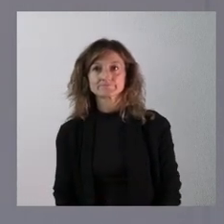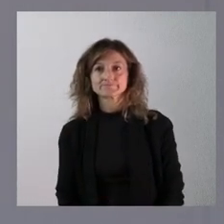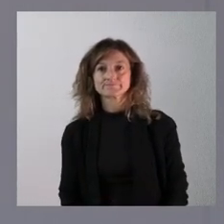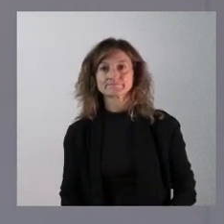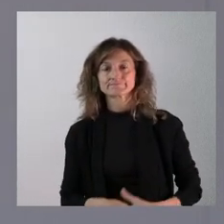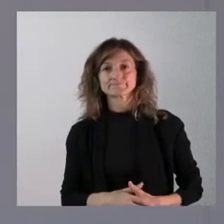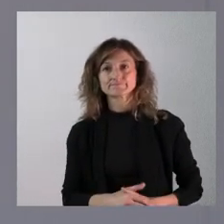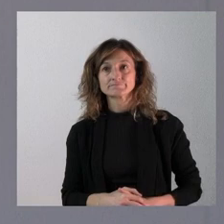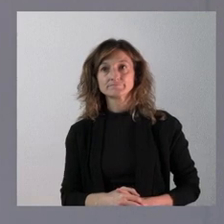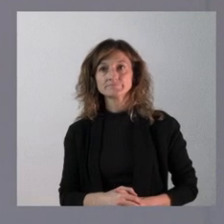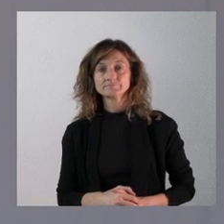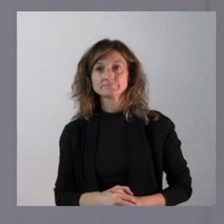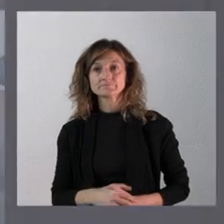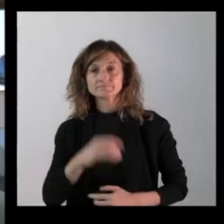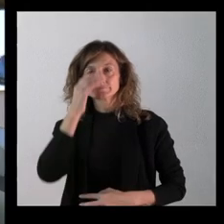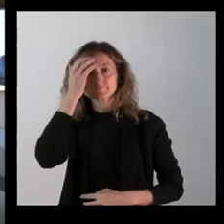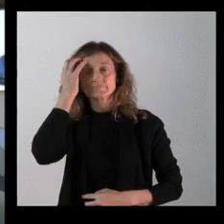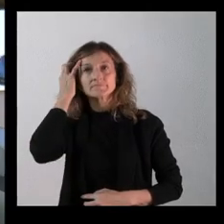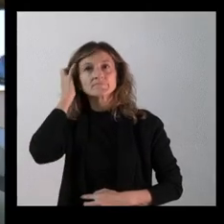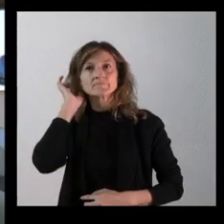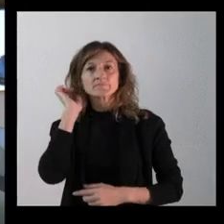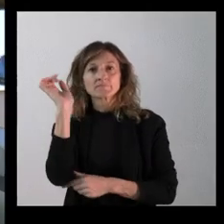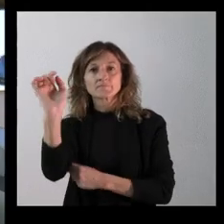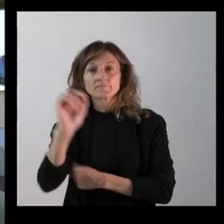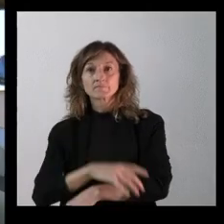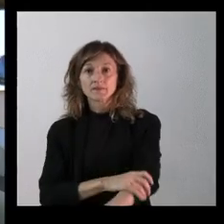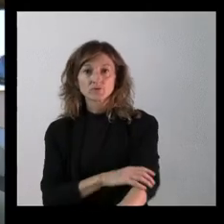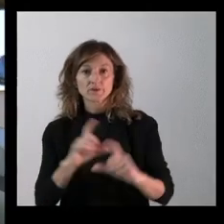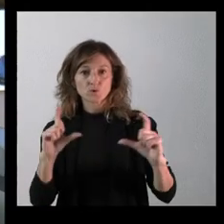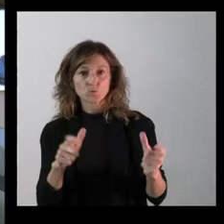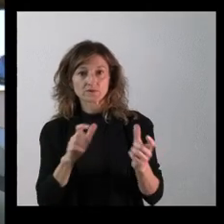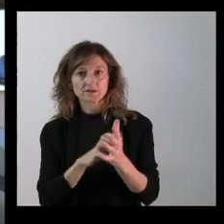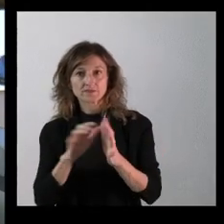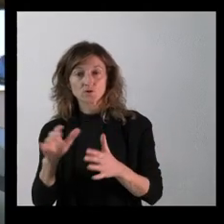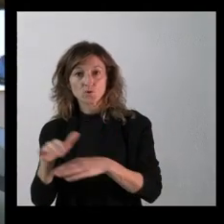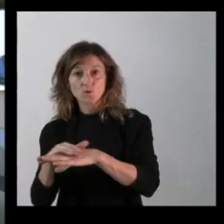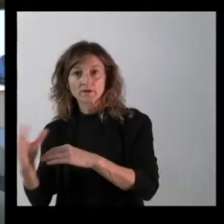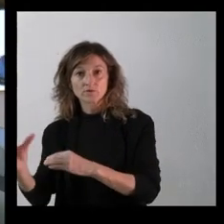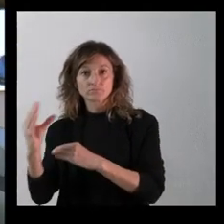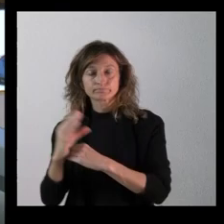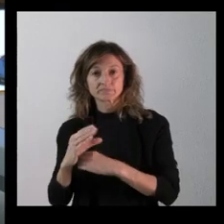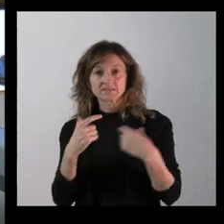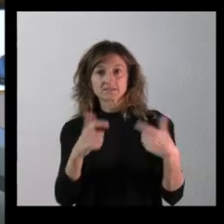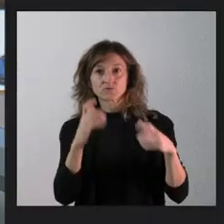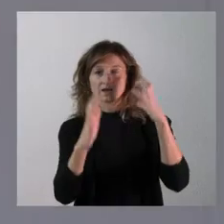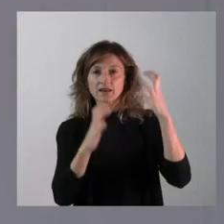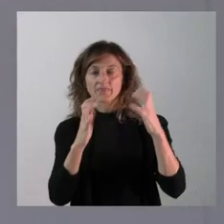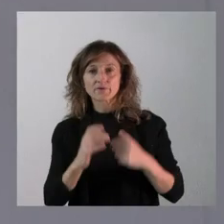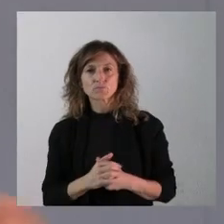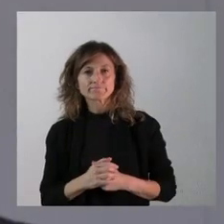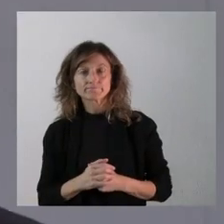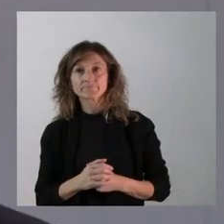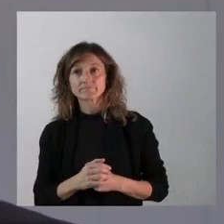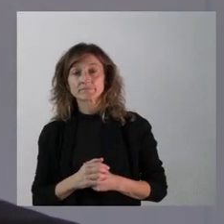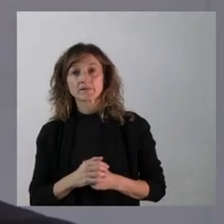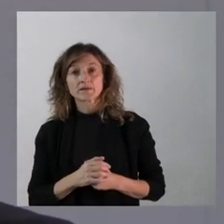y sobre esos 55 millones que habría recibido la junta del gobierno para el sector ganadero pues efectivamente